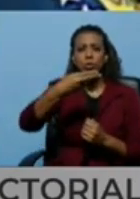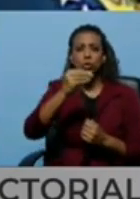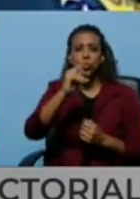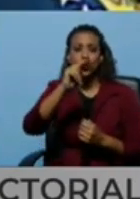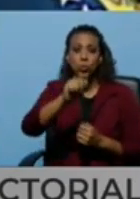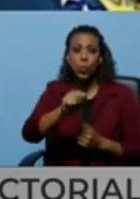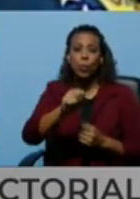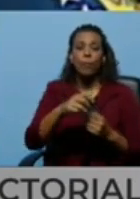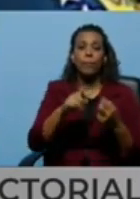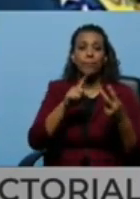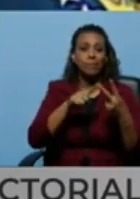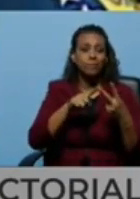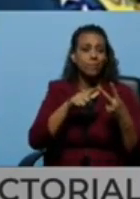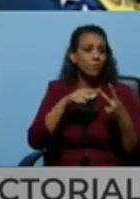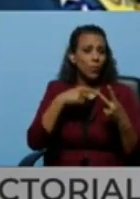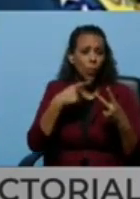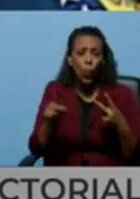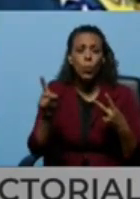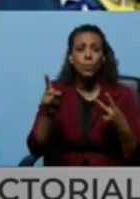Sack.